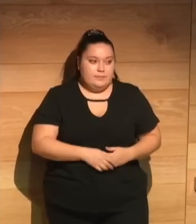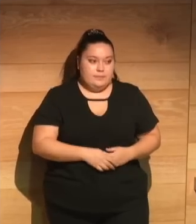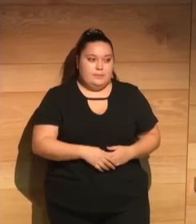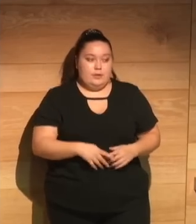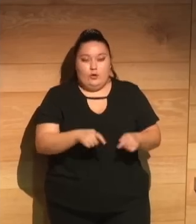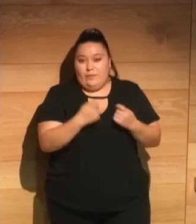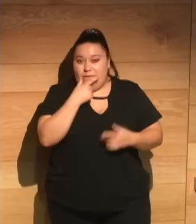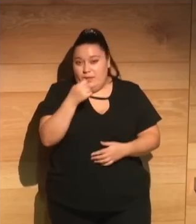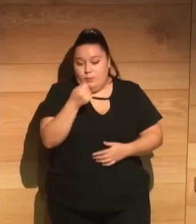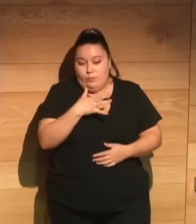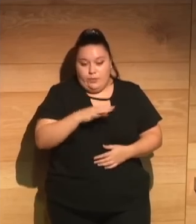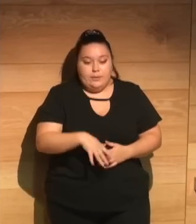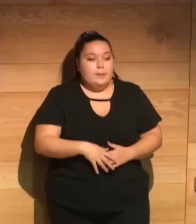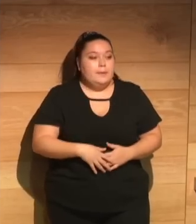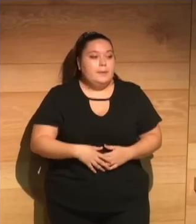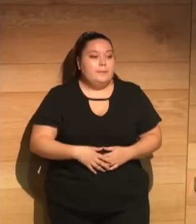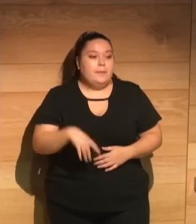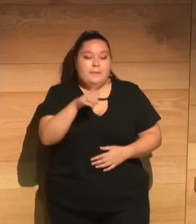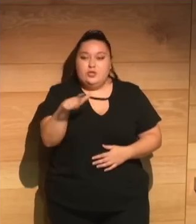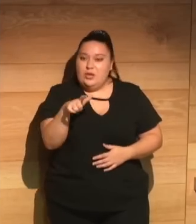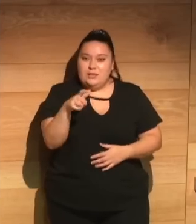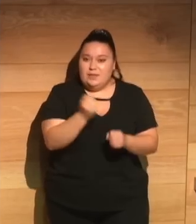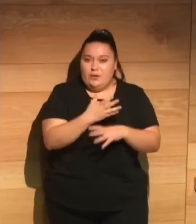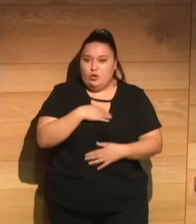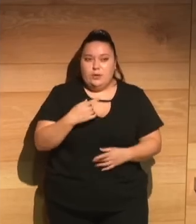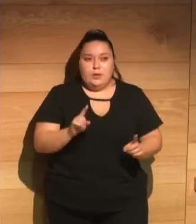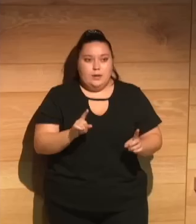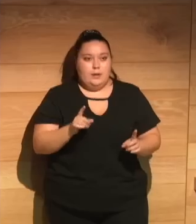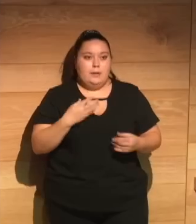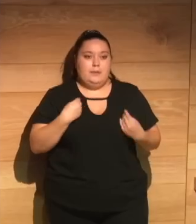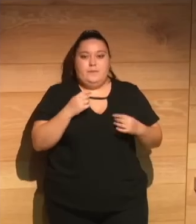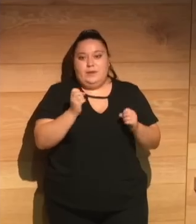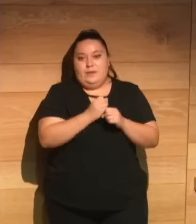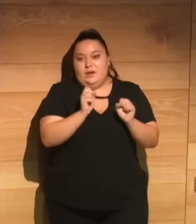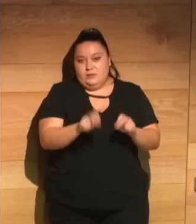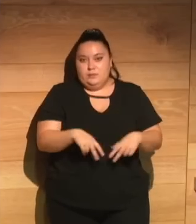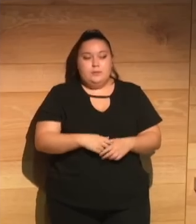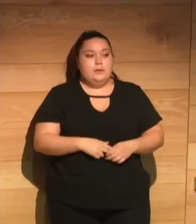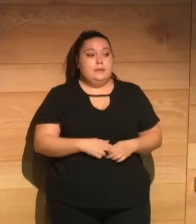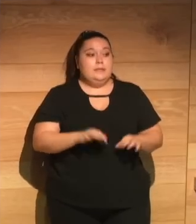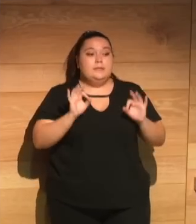de gente que lo que quería era quedarse con... De gente que no quería trabajar, Javi. Vivís y trabajáis.